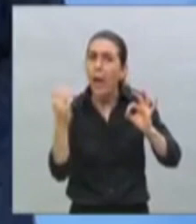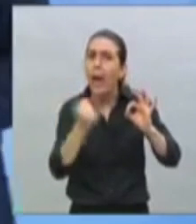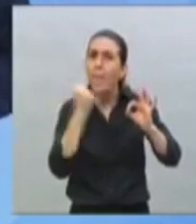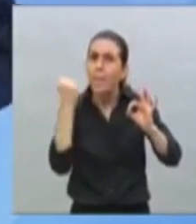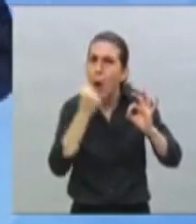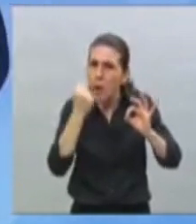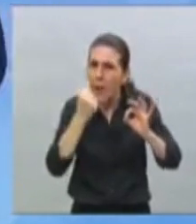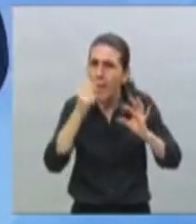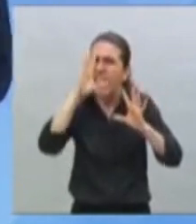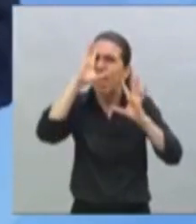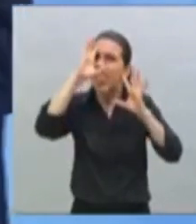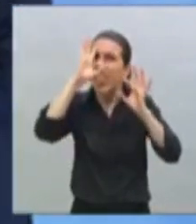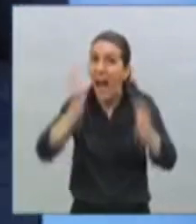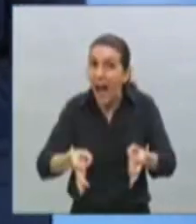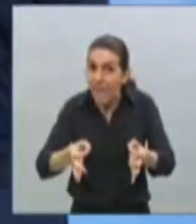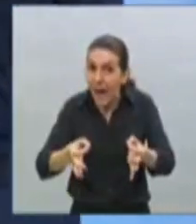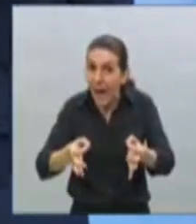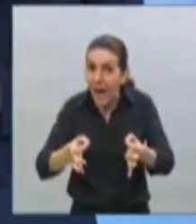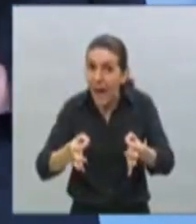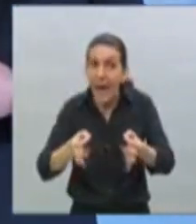cuenta que esto